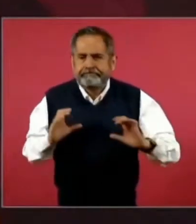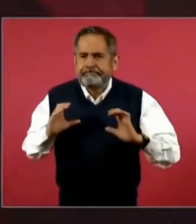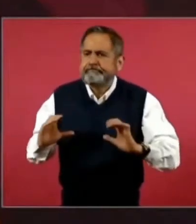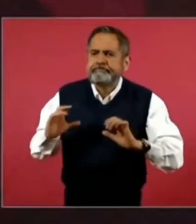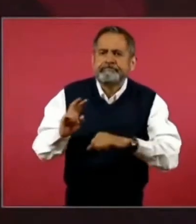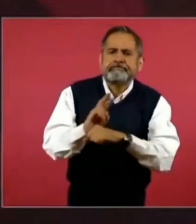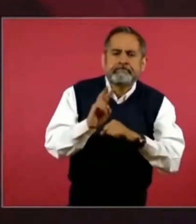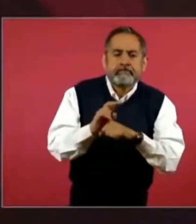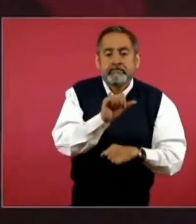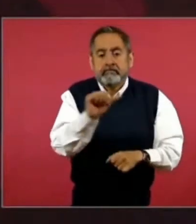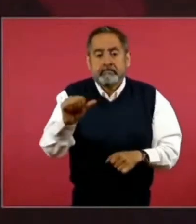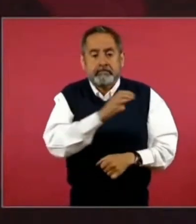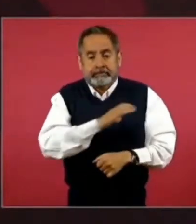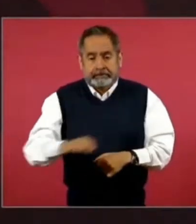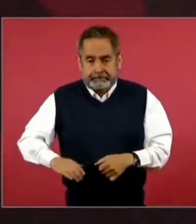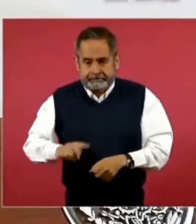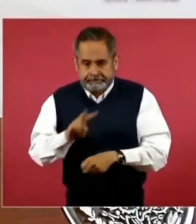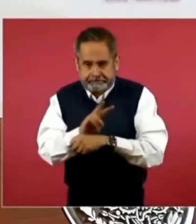los candidatos